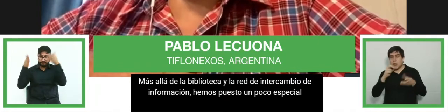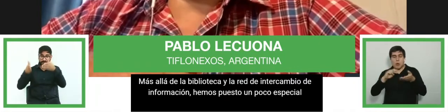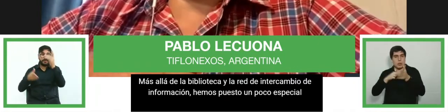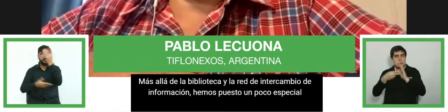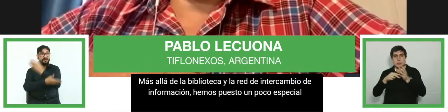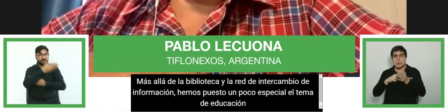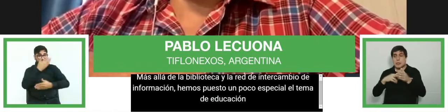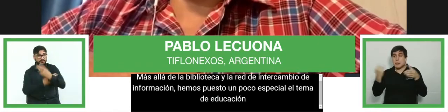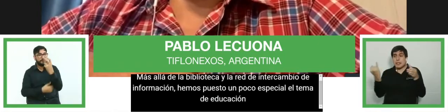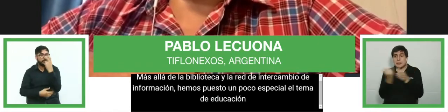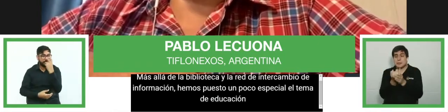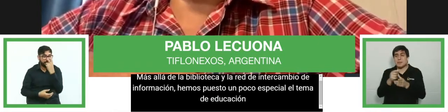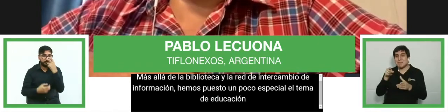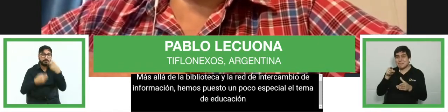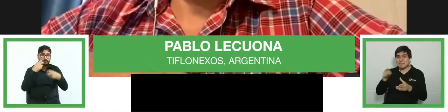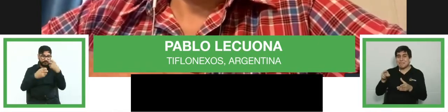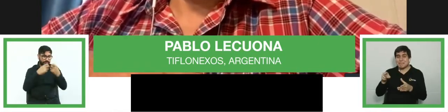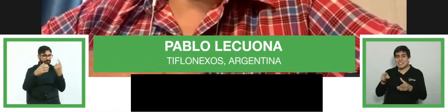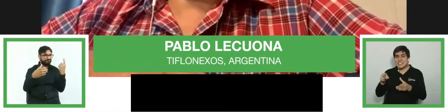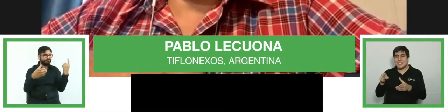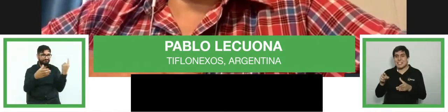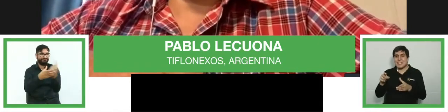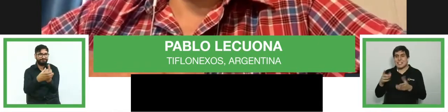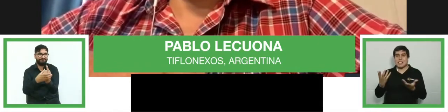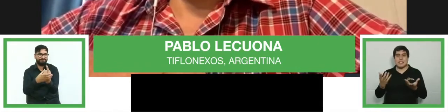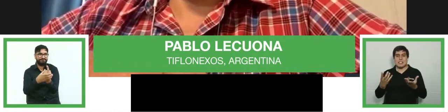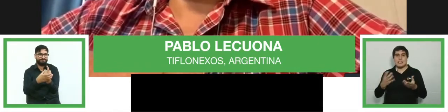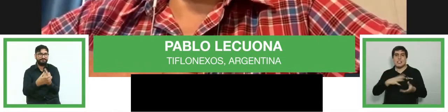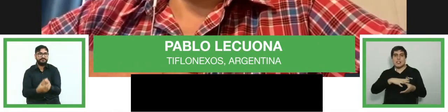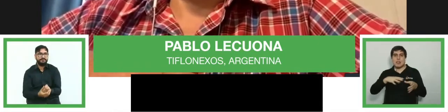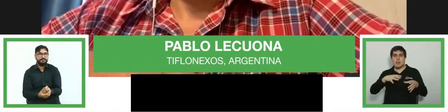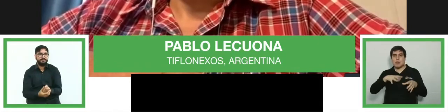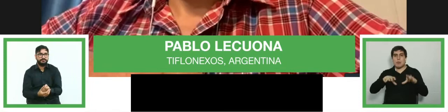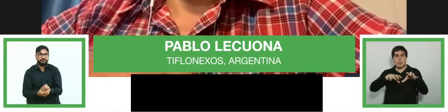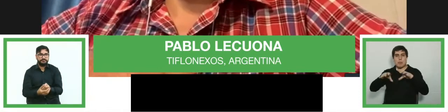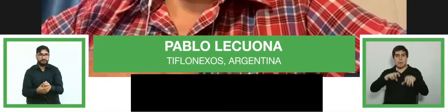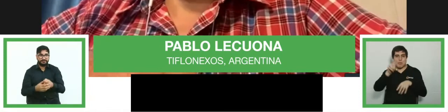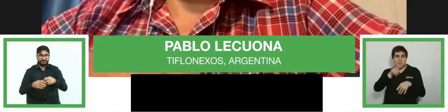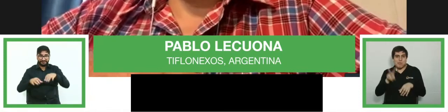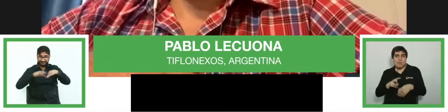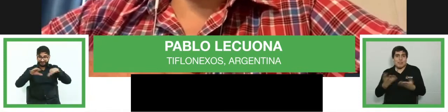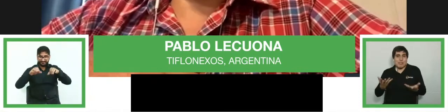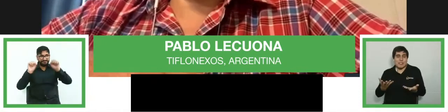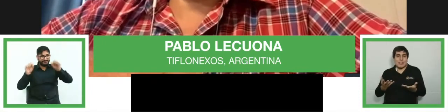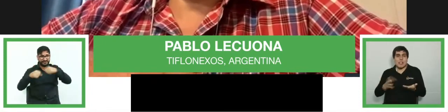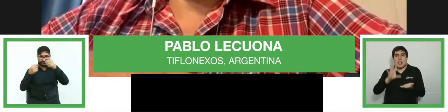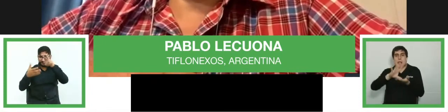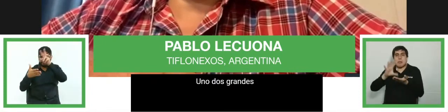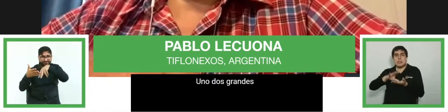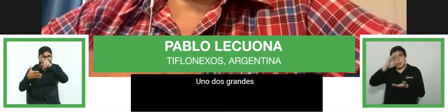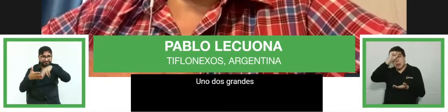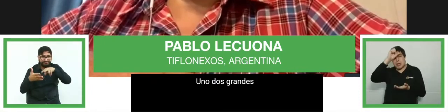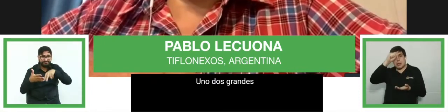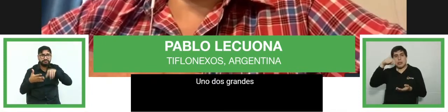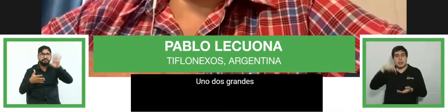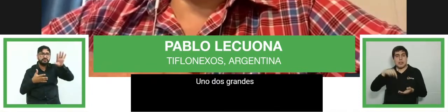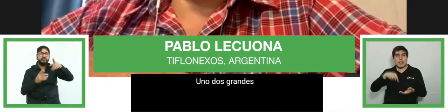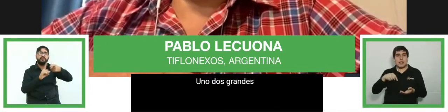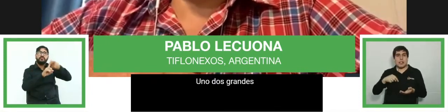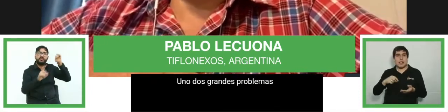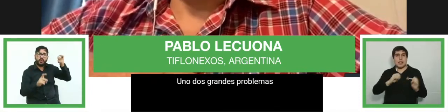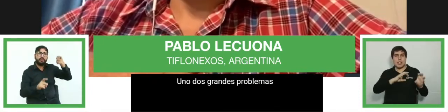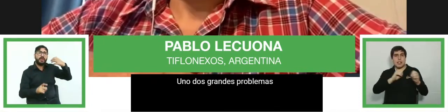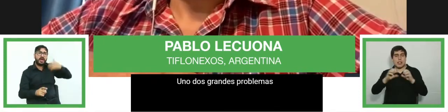para la inclusión en la educación regular es el de los materiales de lectura. Sobre todo en países como Argentina, donde el